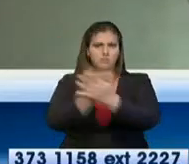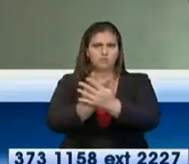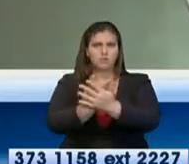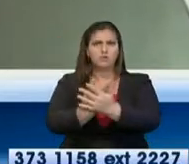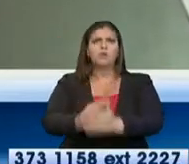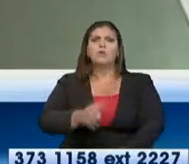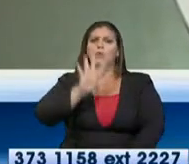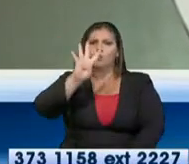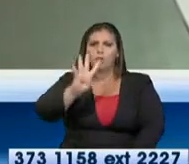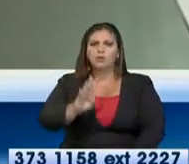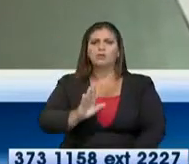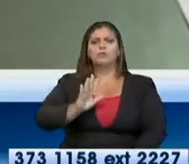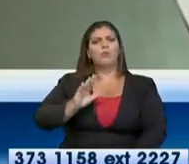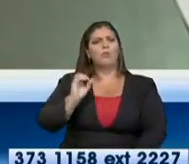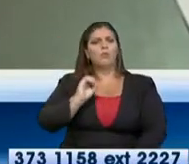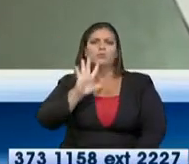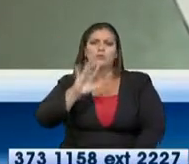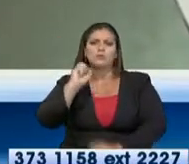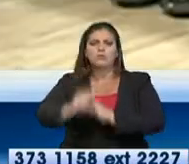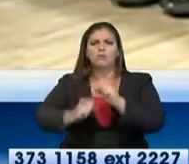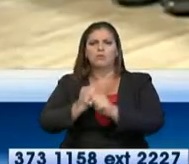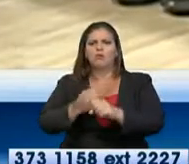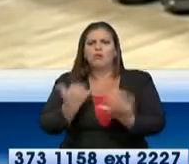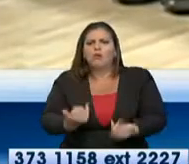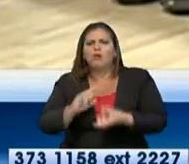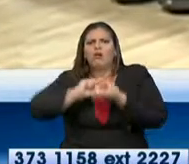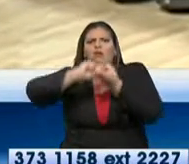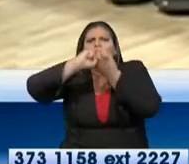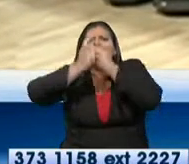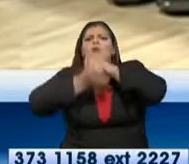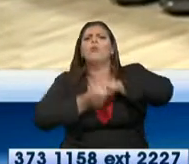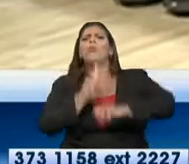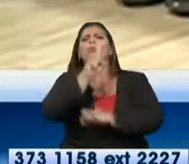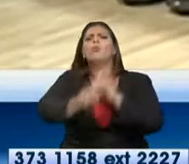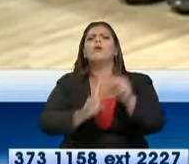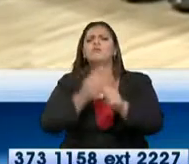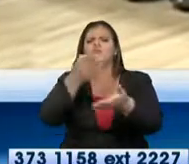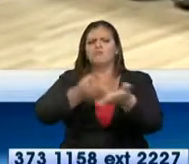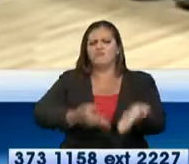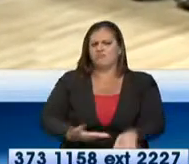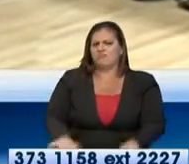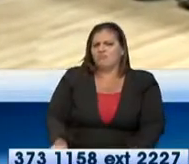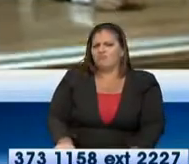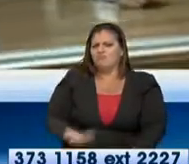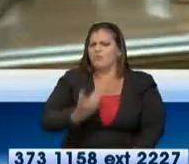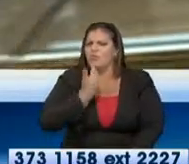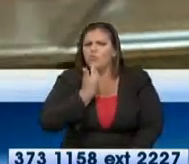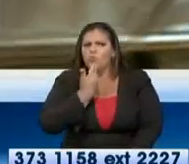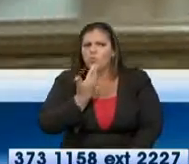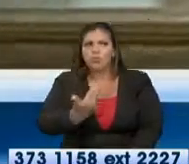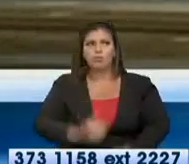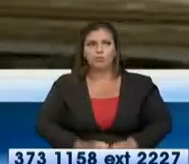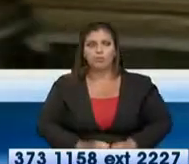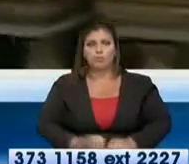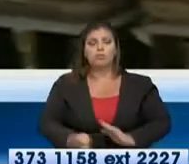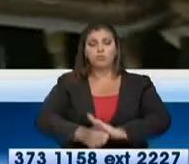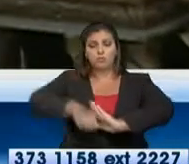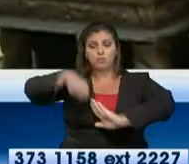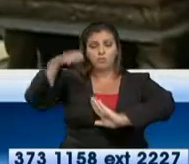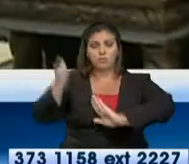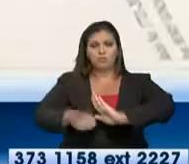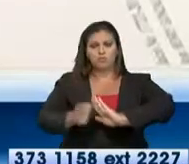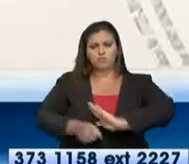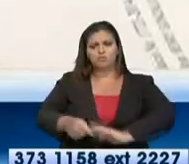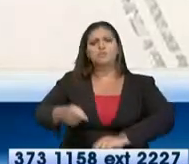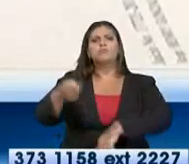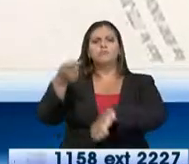4 y 5 años, y a todos los acusan de coautores, cosa que agravó la situación de uno de los sentenciados, Francisco